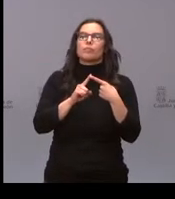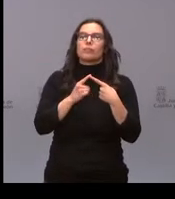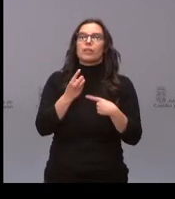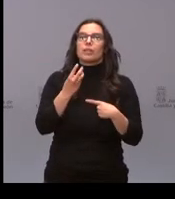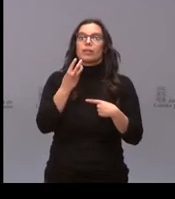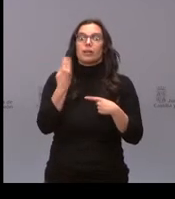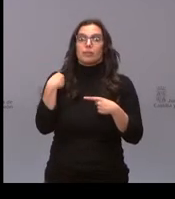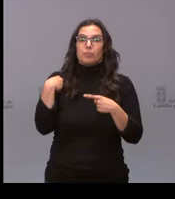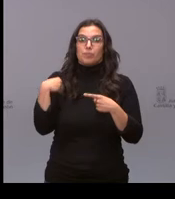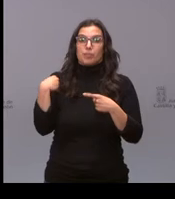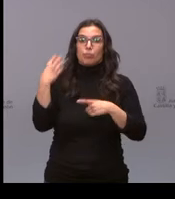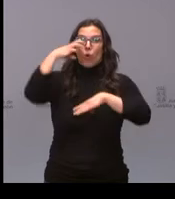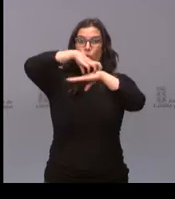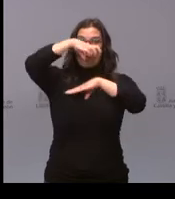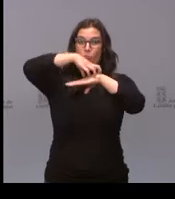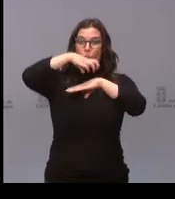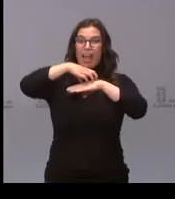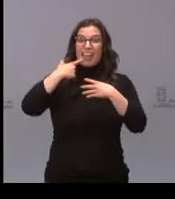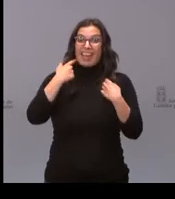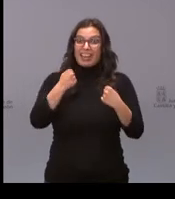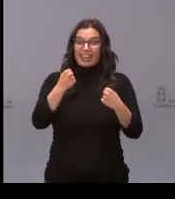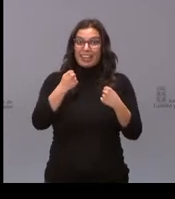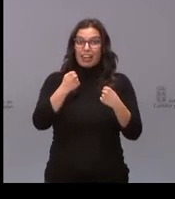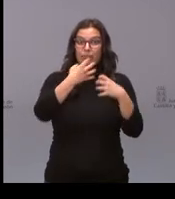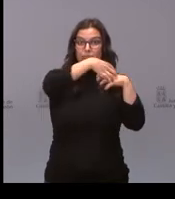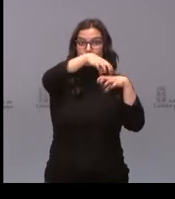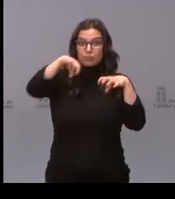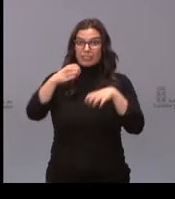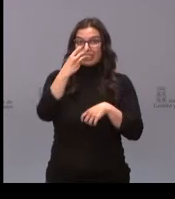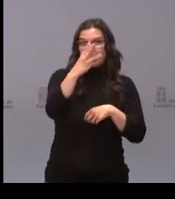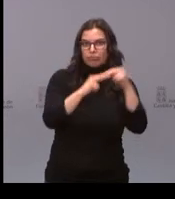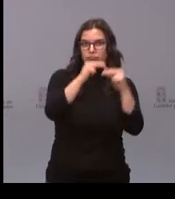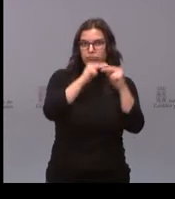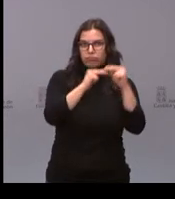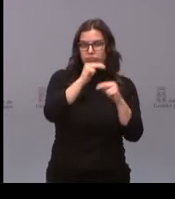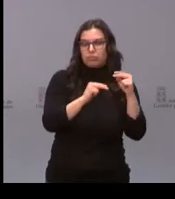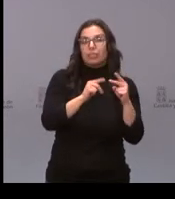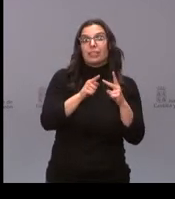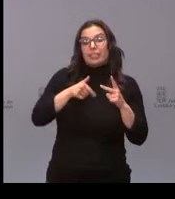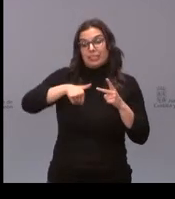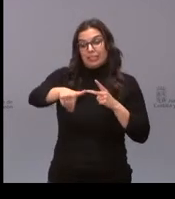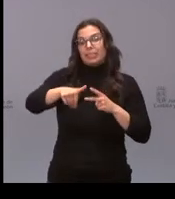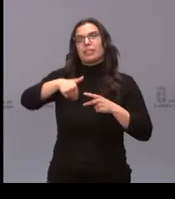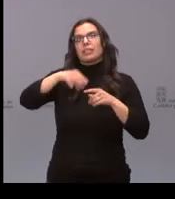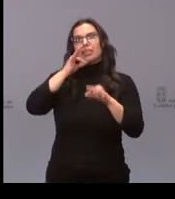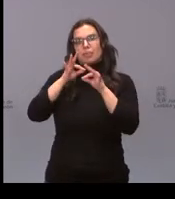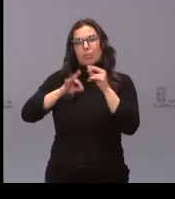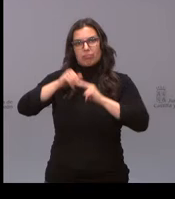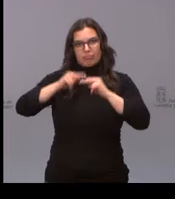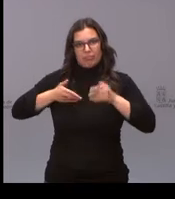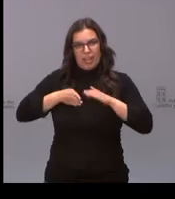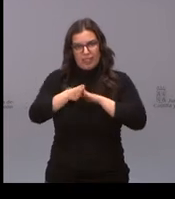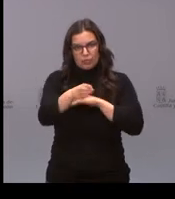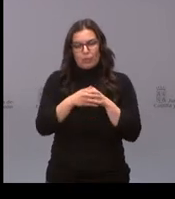la cúpula de la energía y el vial de acceso. Las obras comenzarán en septiembre. Por otro lado,